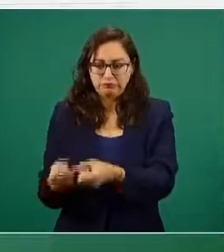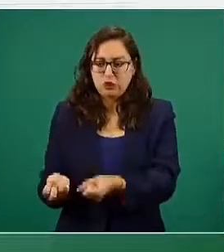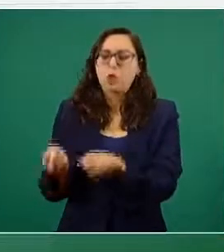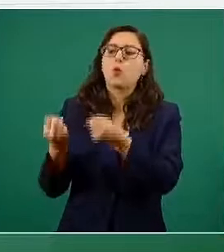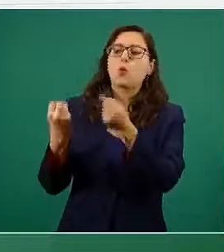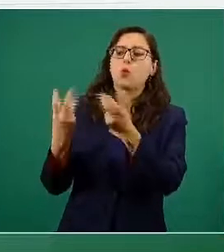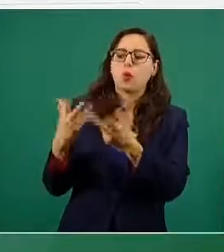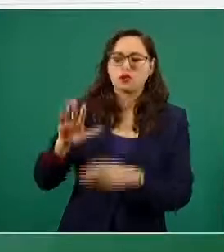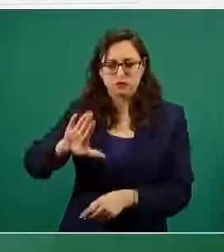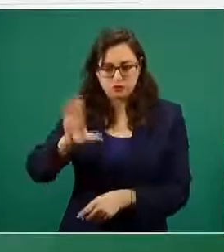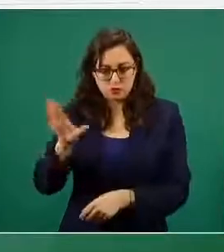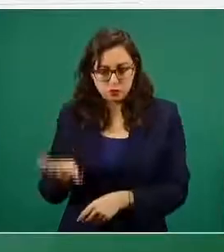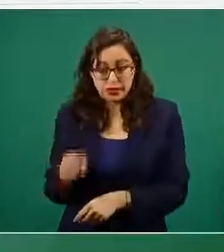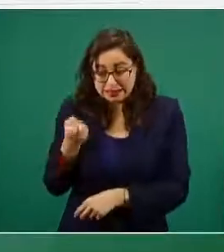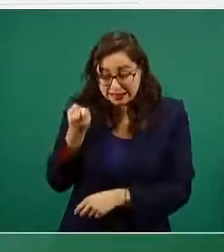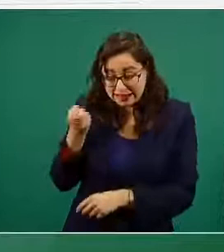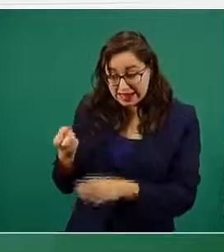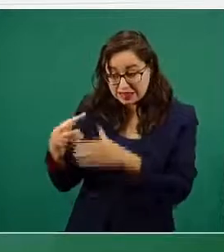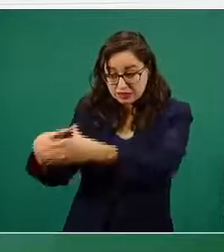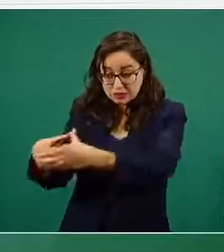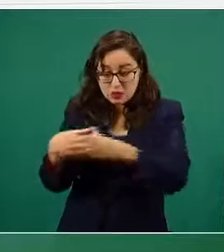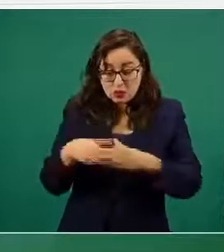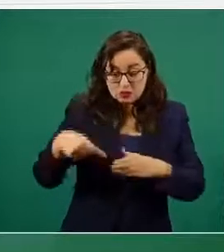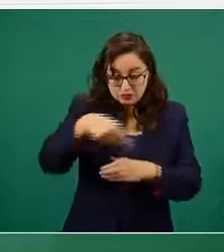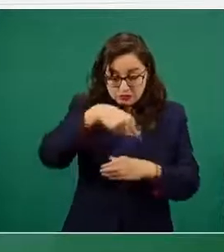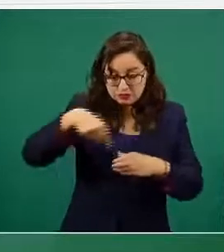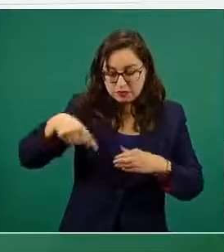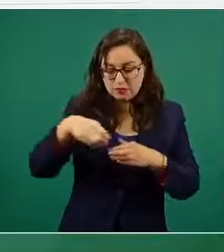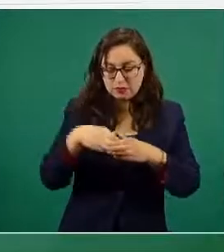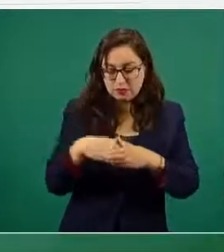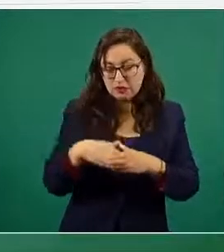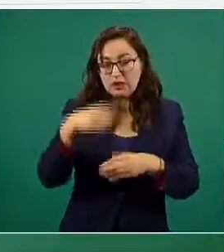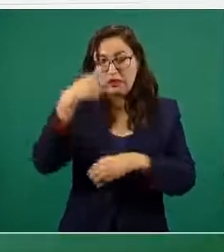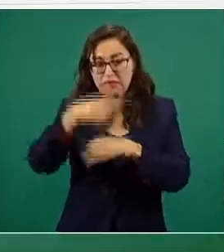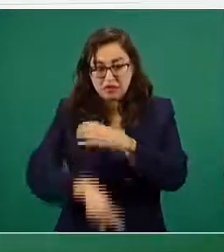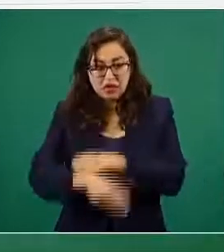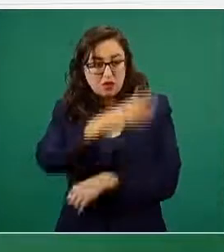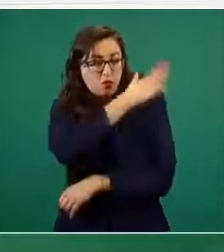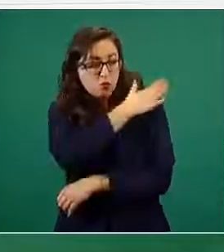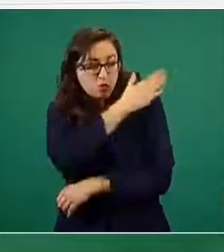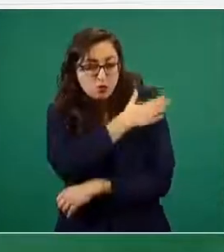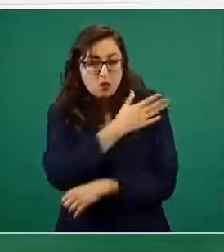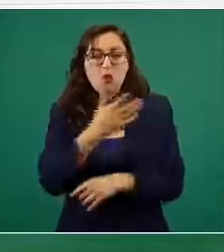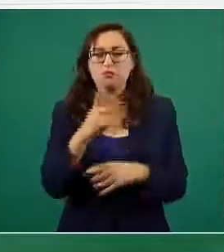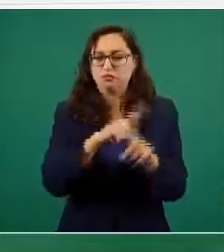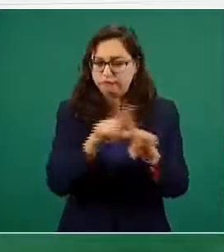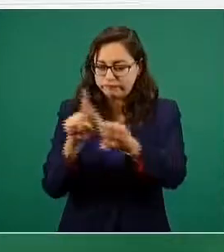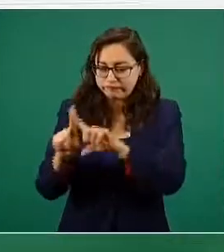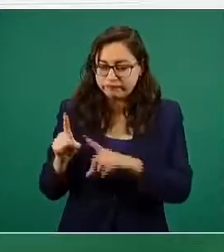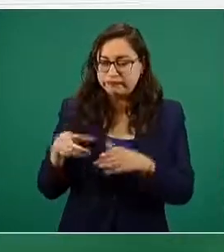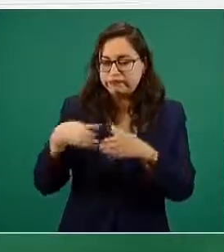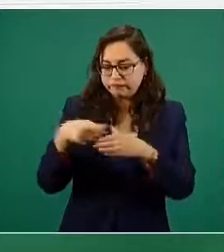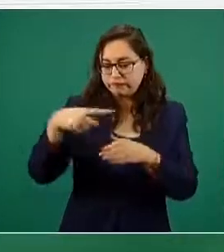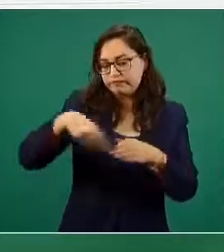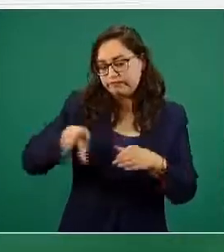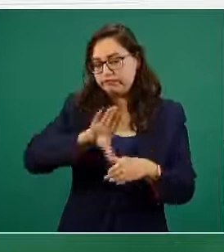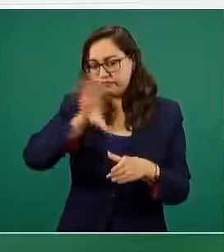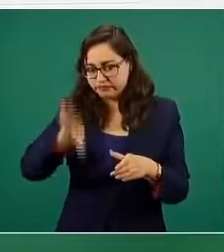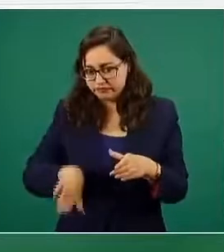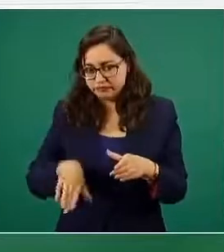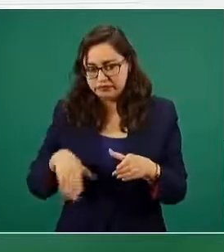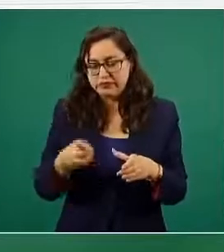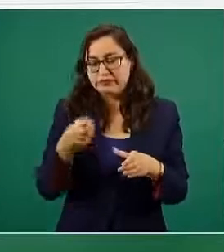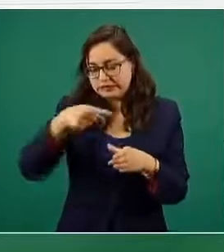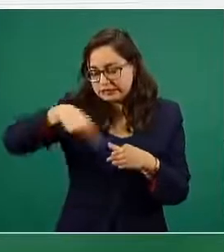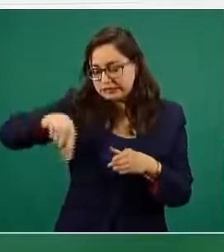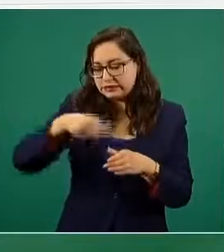el organismo, mayormente el daño pulmonar agudo y otras afecciones comunes. Llegamos a un punto máximo